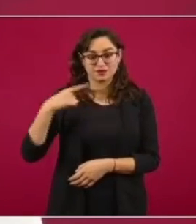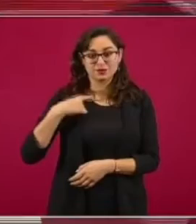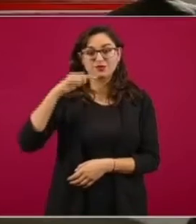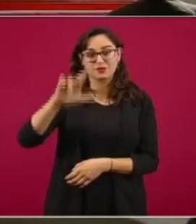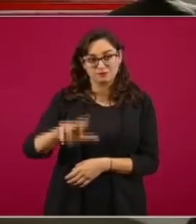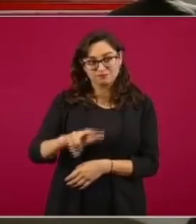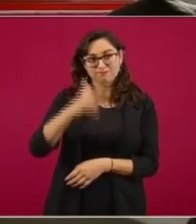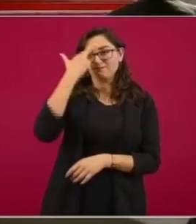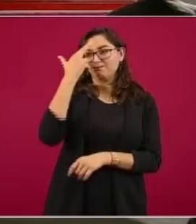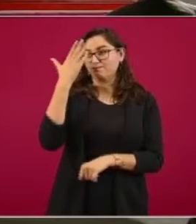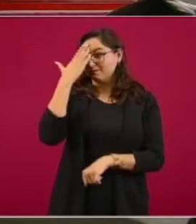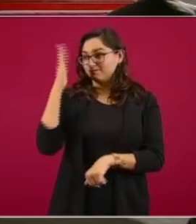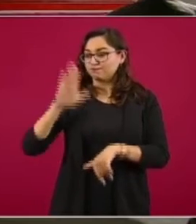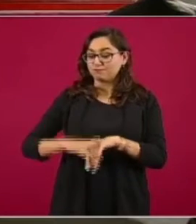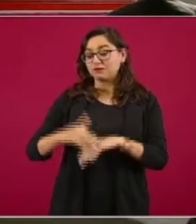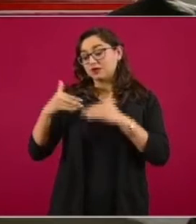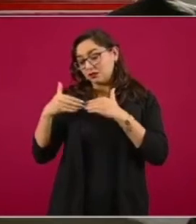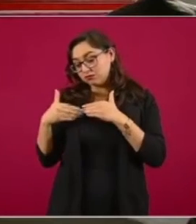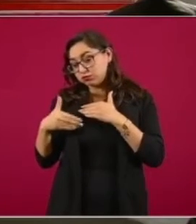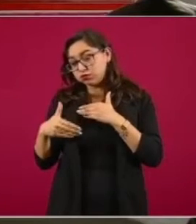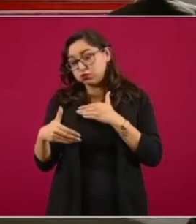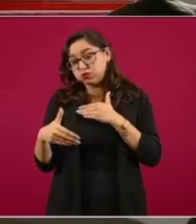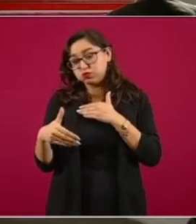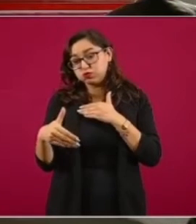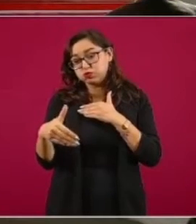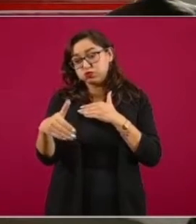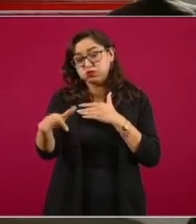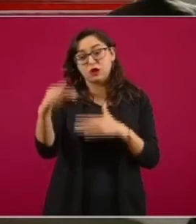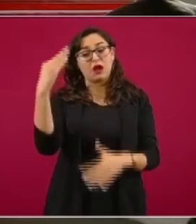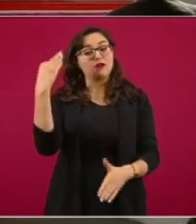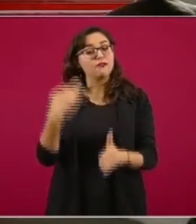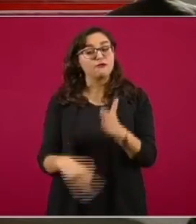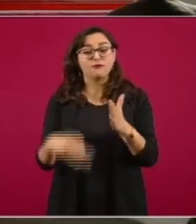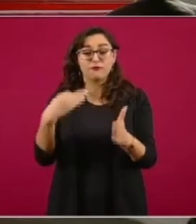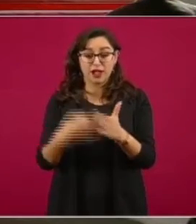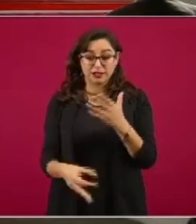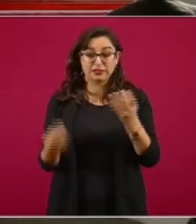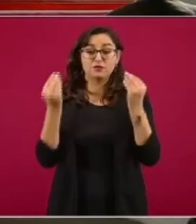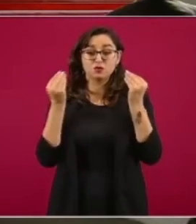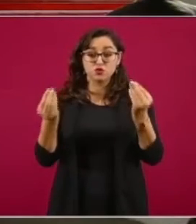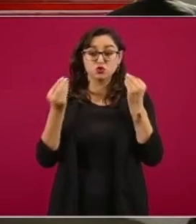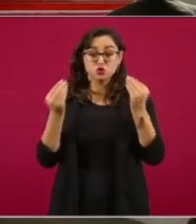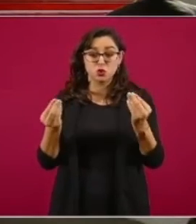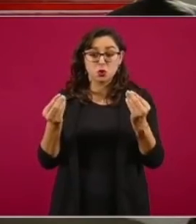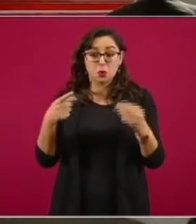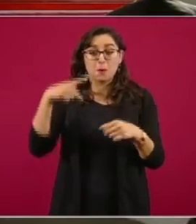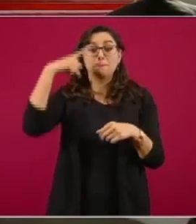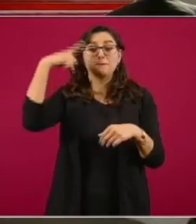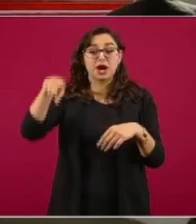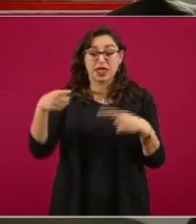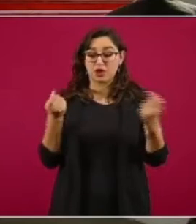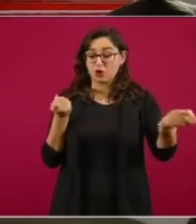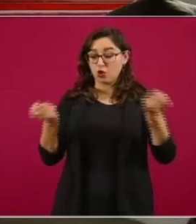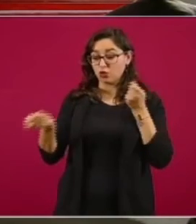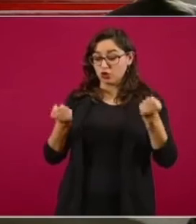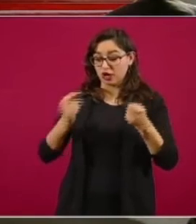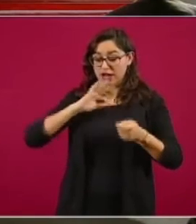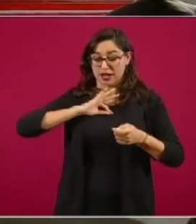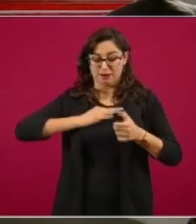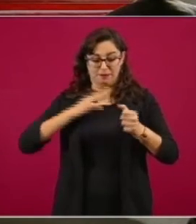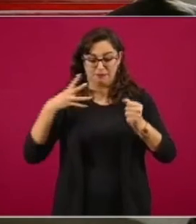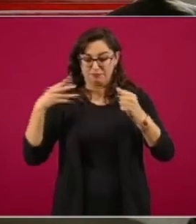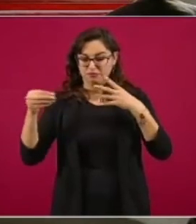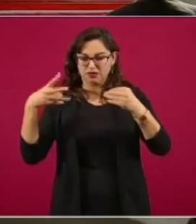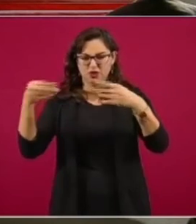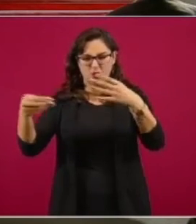nos falta mucho camino por recorrer, para lograr el control de una pandemia que inició al inicio de